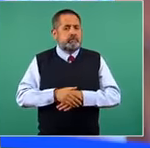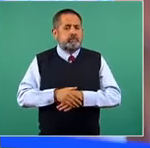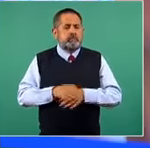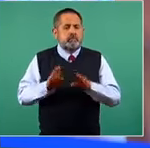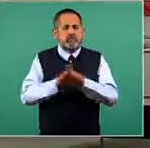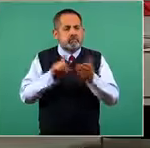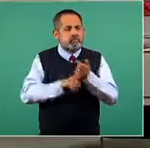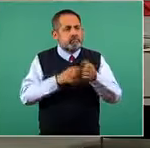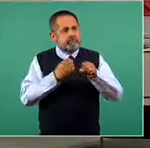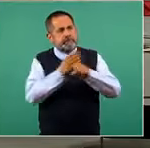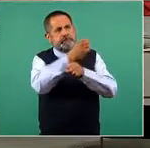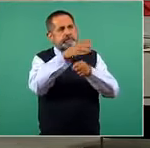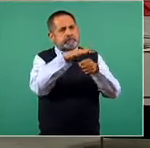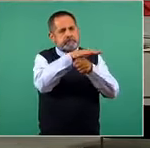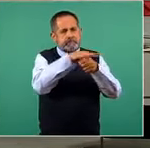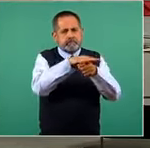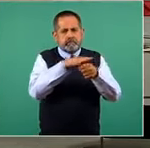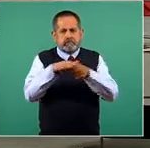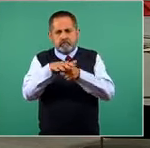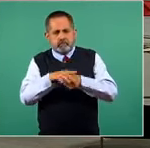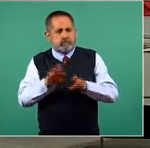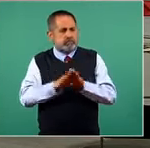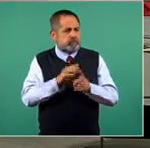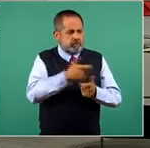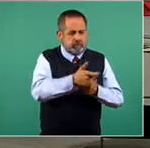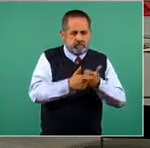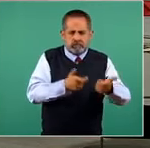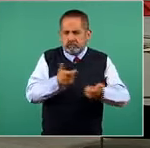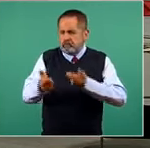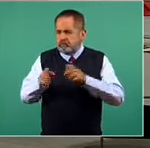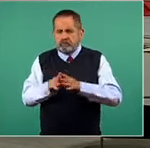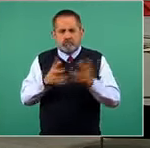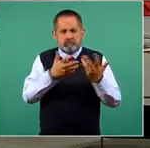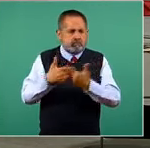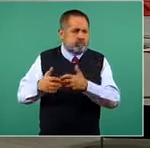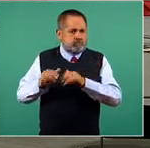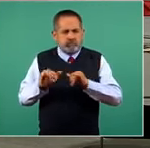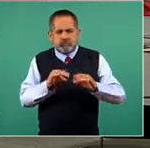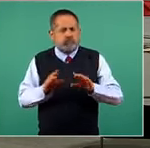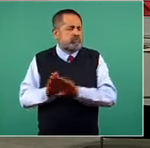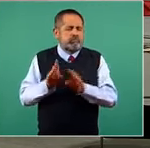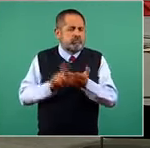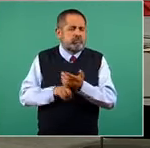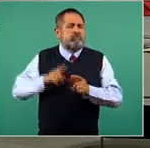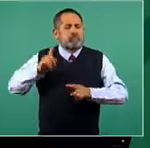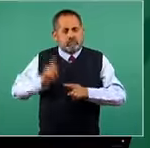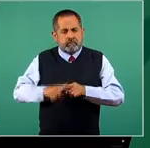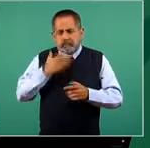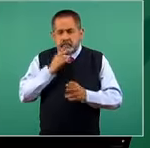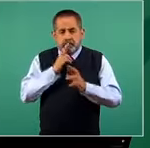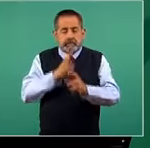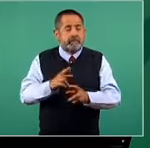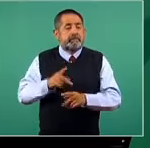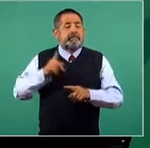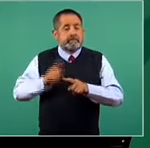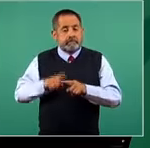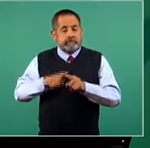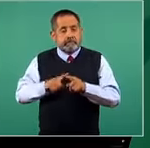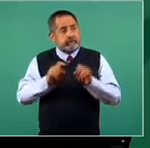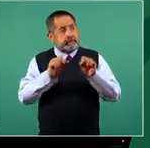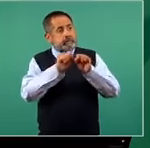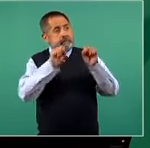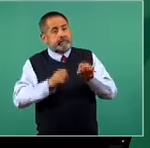cómo funciona, de cómo se financia, de cómo se organiza, de si da o no cuentas claras, si tiene o no resultados, de los